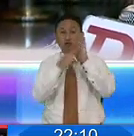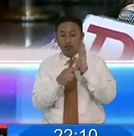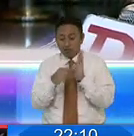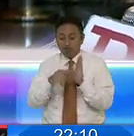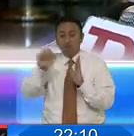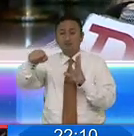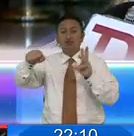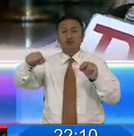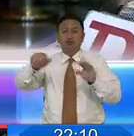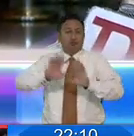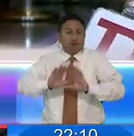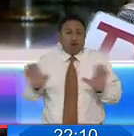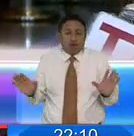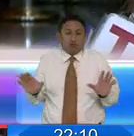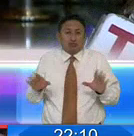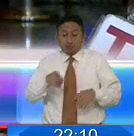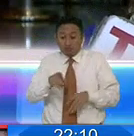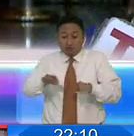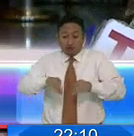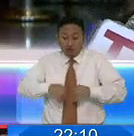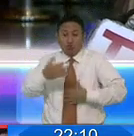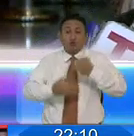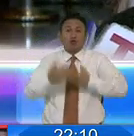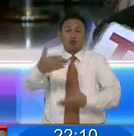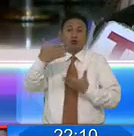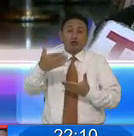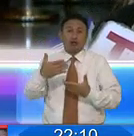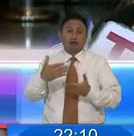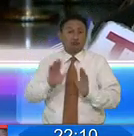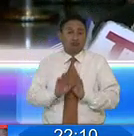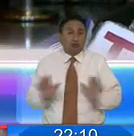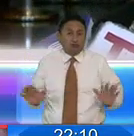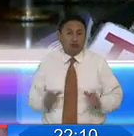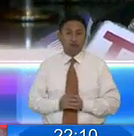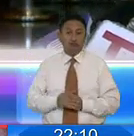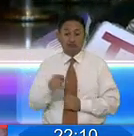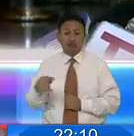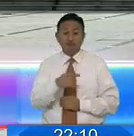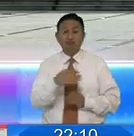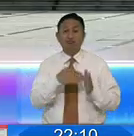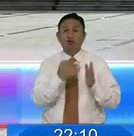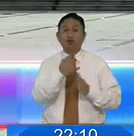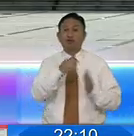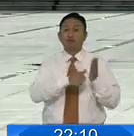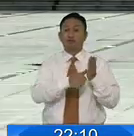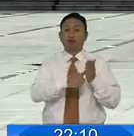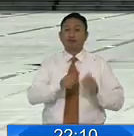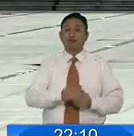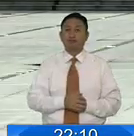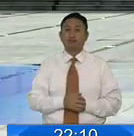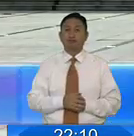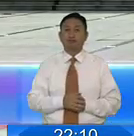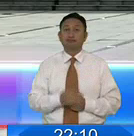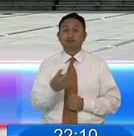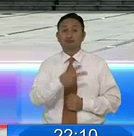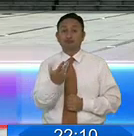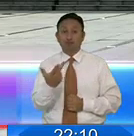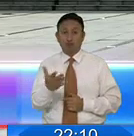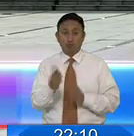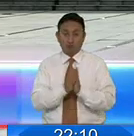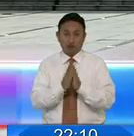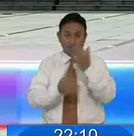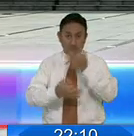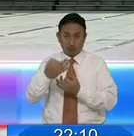para admitir a trámite en los juicios políticos en este caso contra esta funcionaria y una vez calificadas ambas solicitudes de juicio político